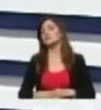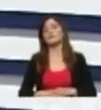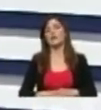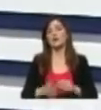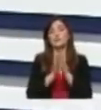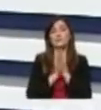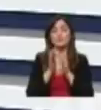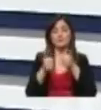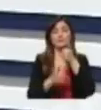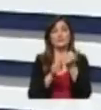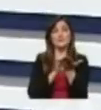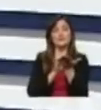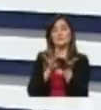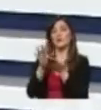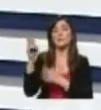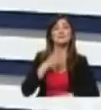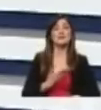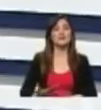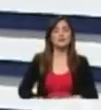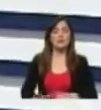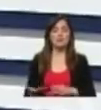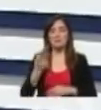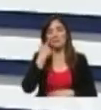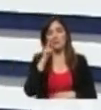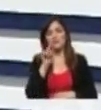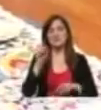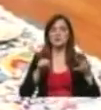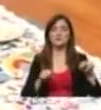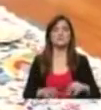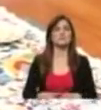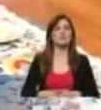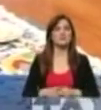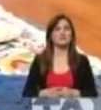Pablo Celi para destituir a Jorge Glass. Con